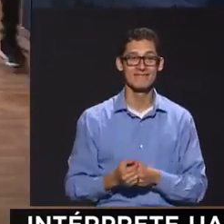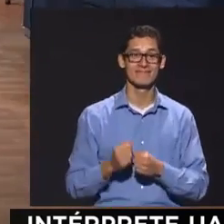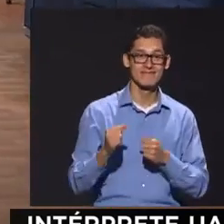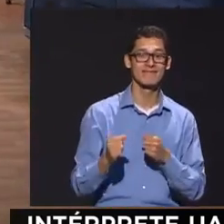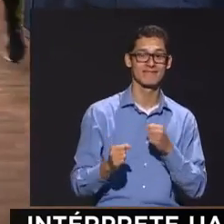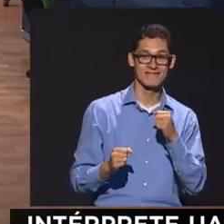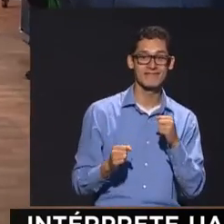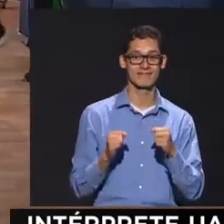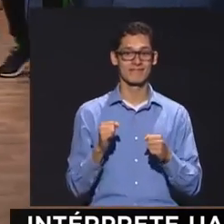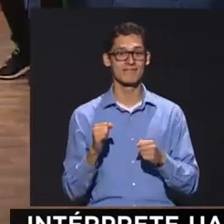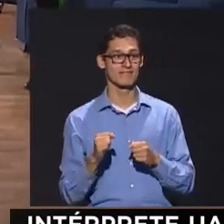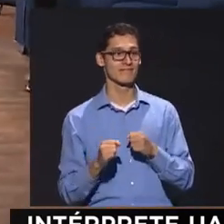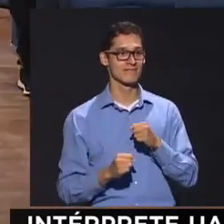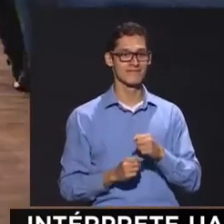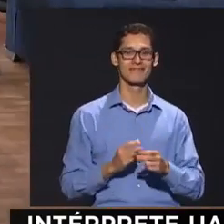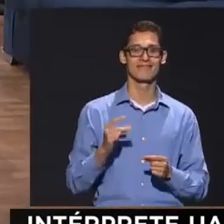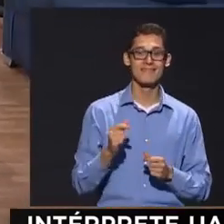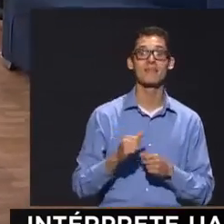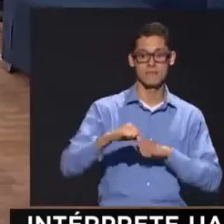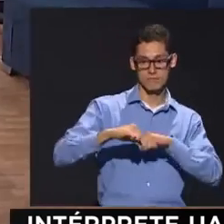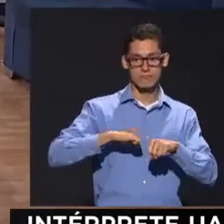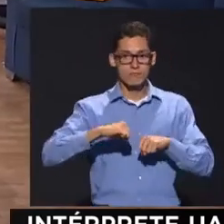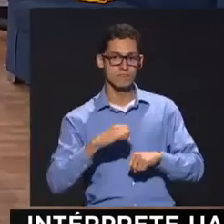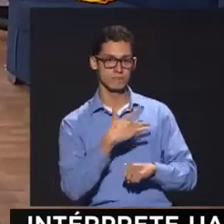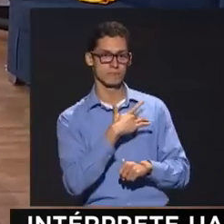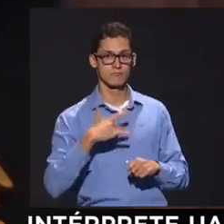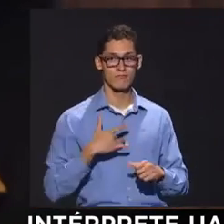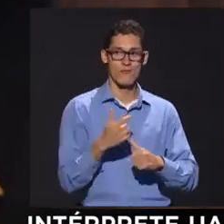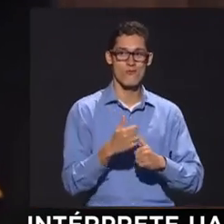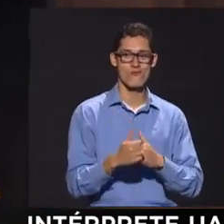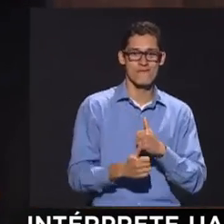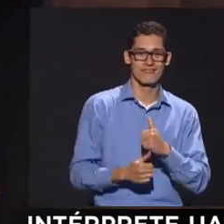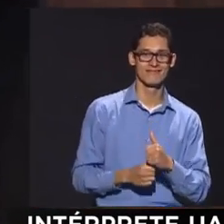cámara cuevas se fue más allá